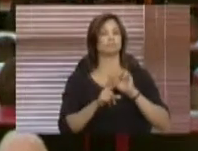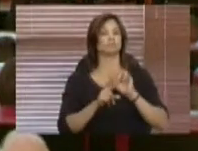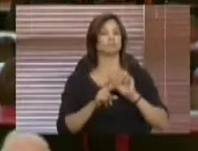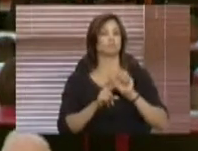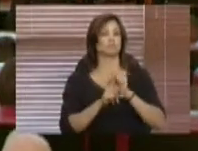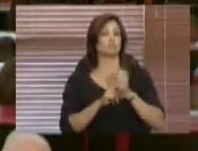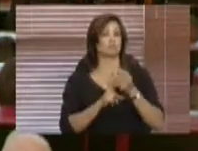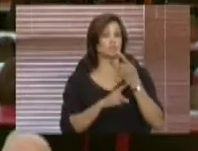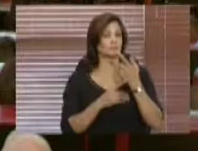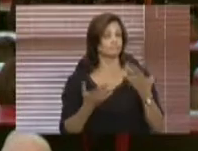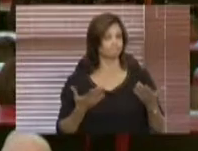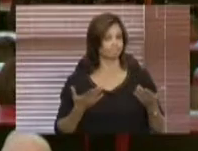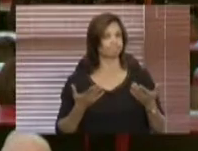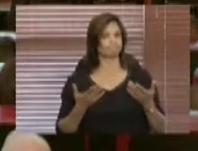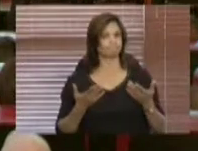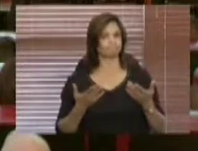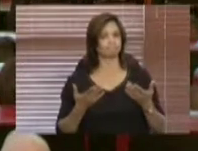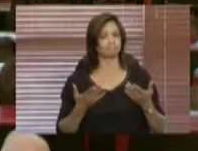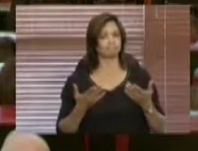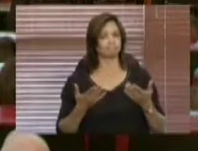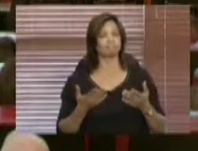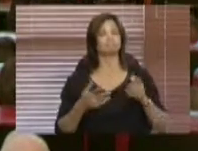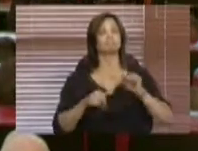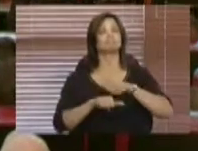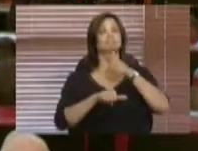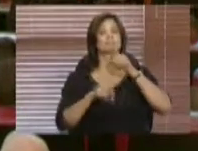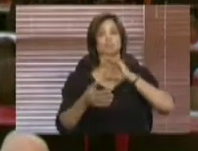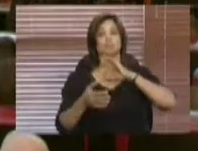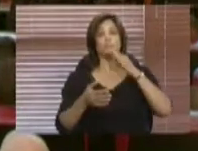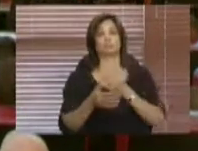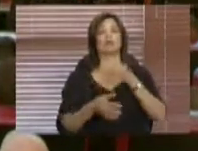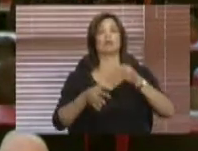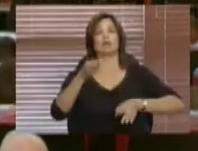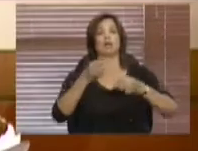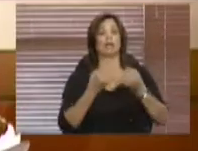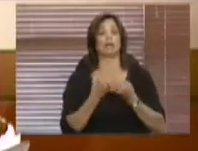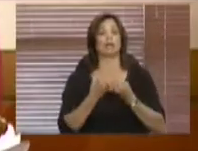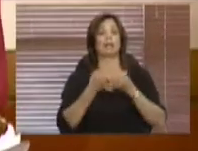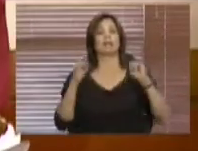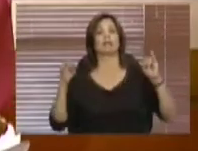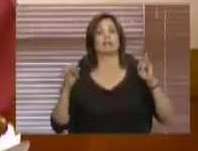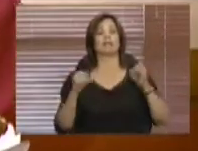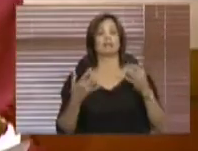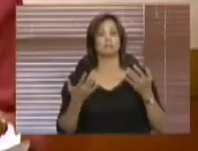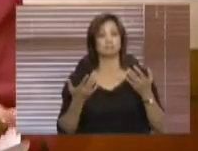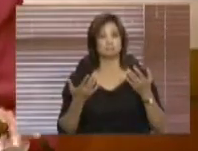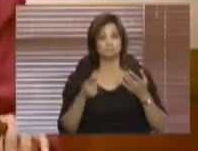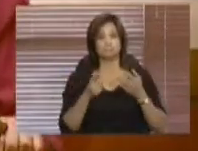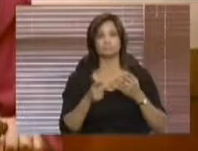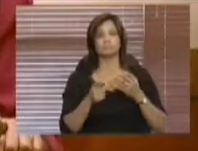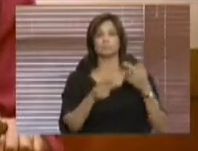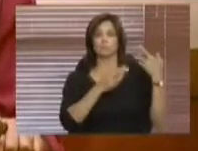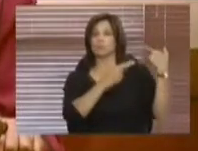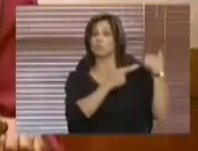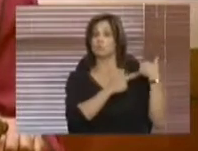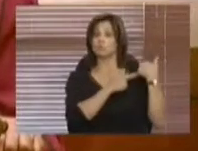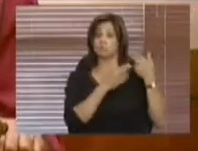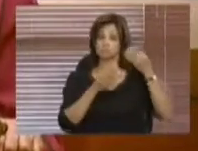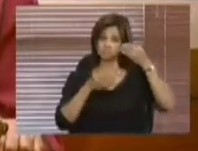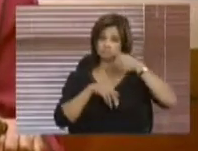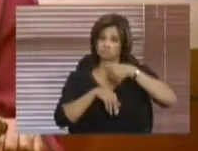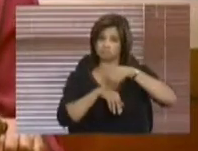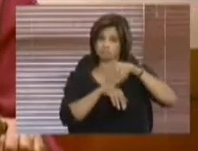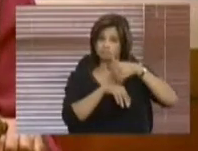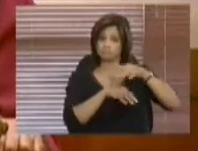comportamientos inexcusables. La existencia de un poder jurisdiccional independiente supone que los encargados de impartir